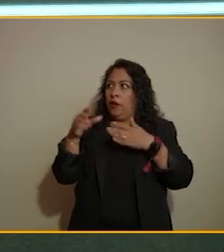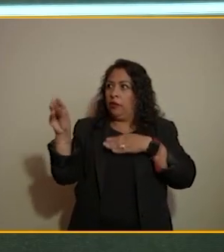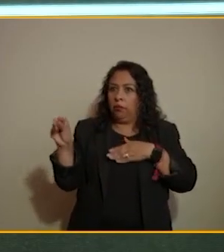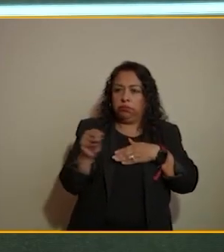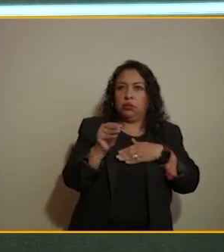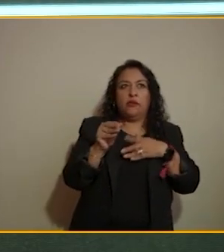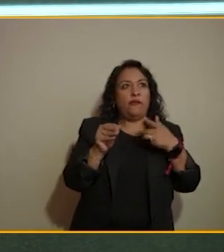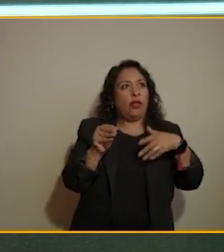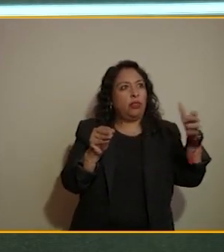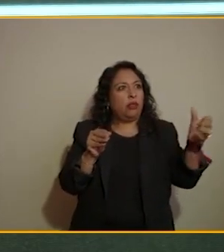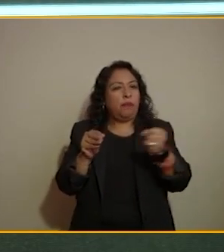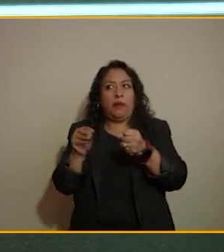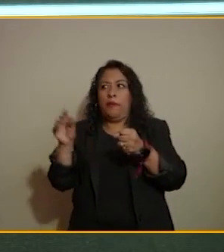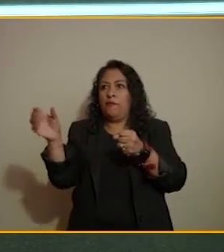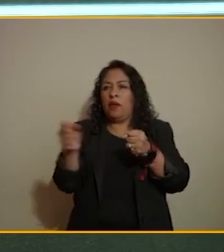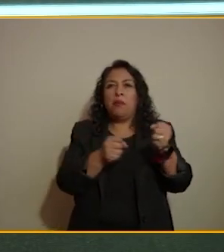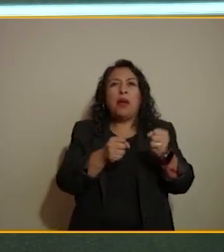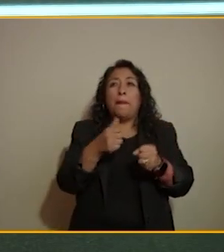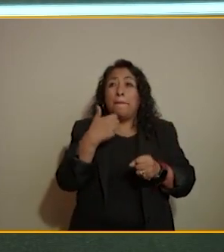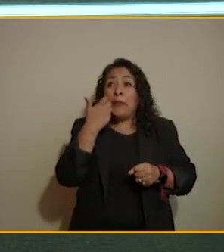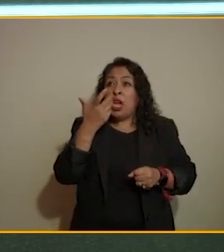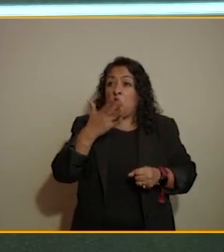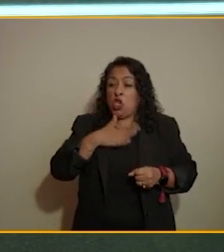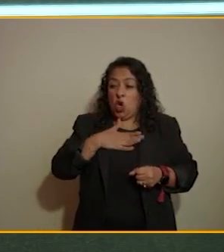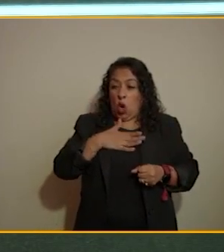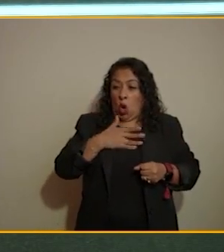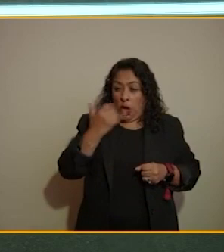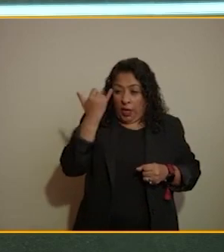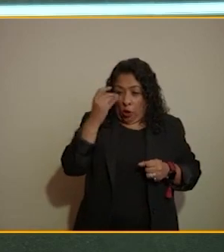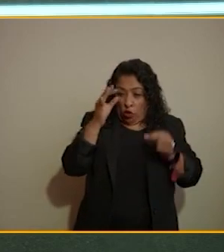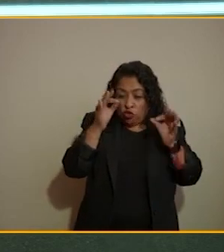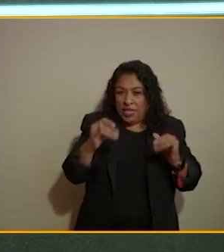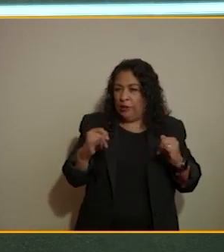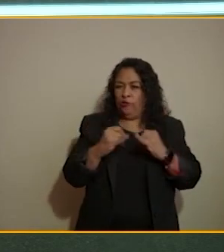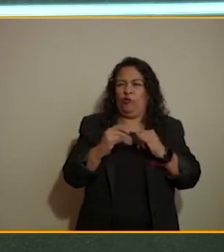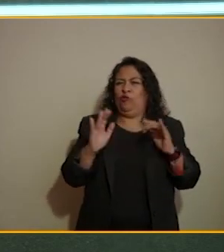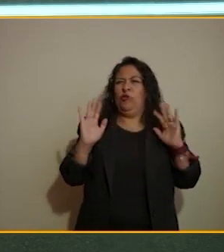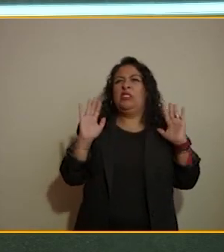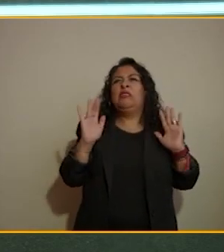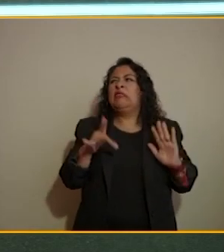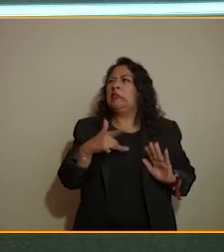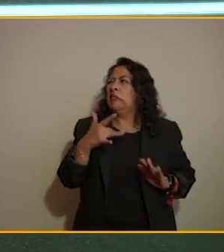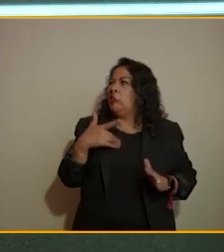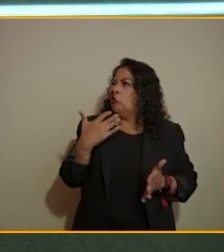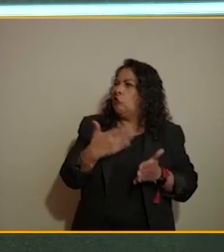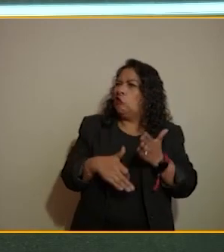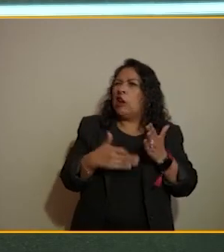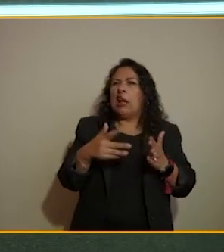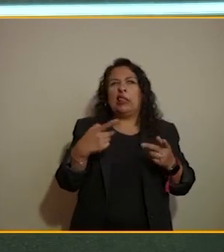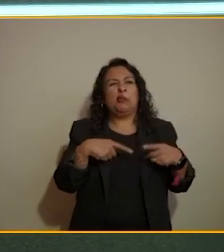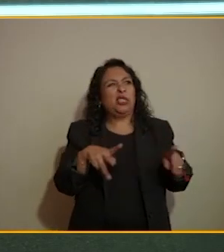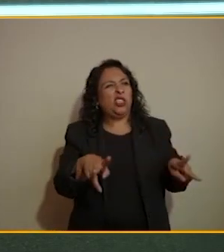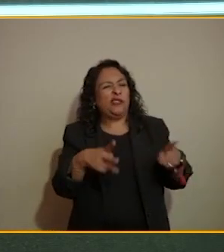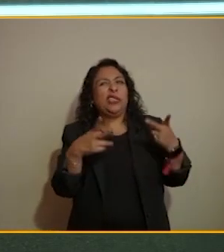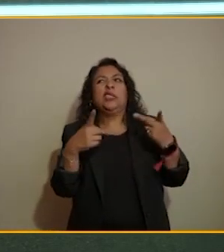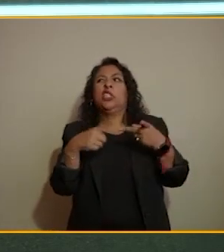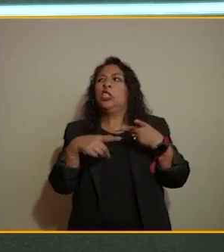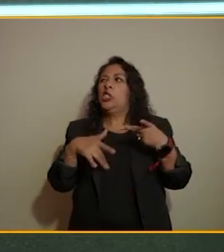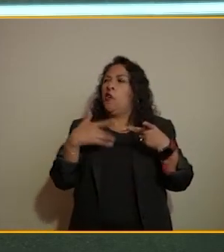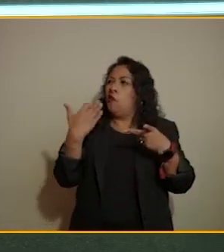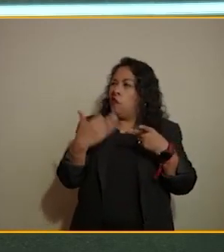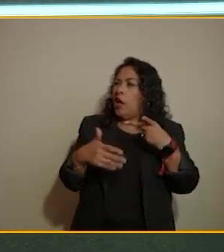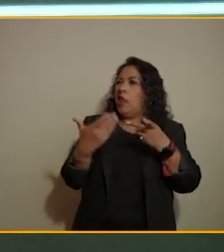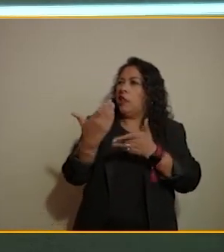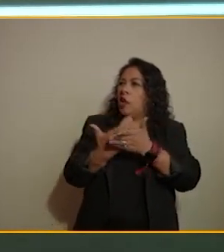falta, pero no lo buscan de manera proactiva, sino que de repente sienten que les hace falta un vendedor, sienten que les hace falta